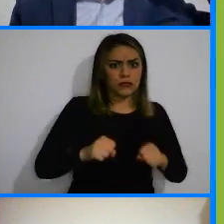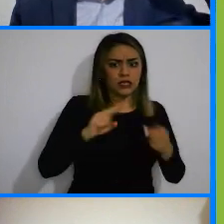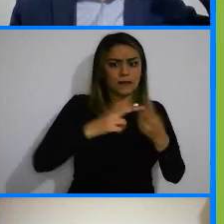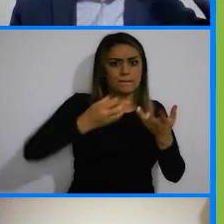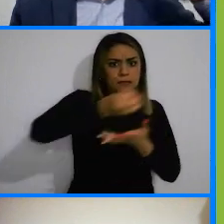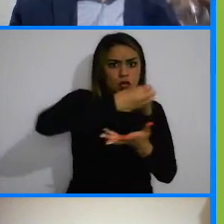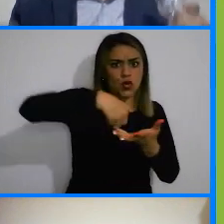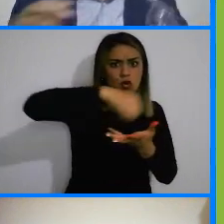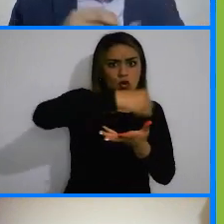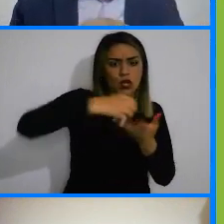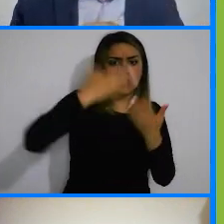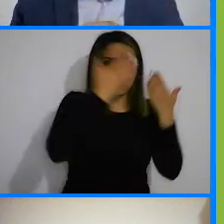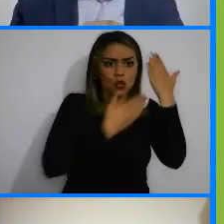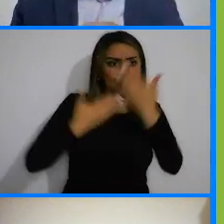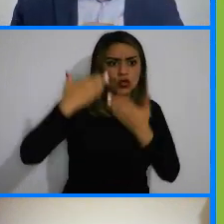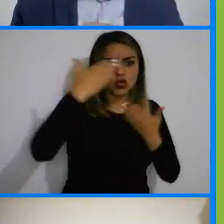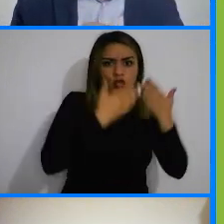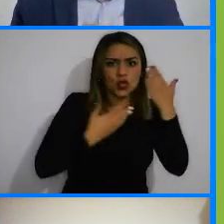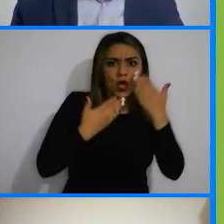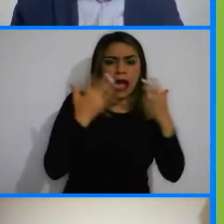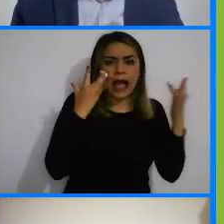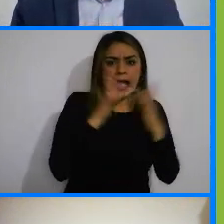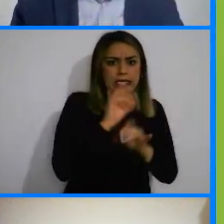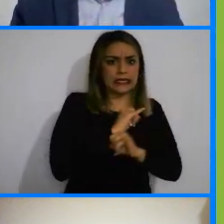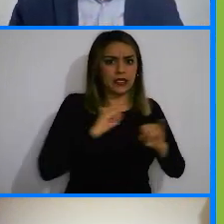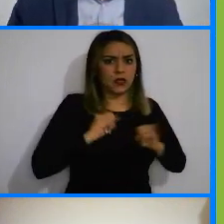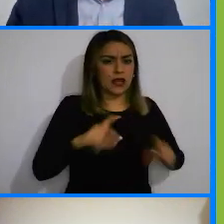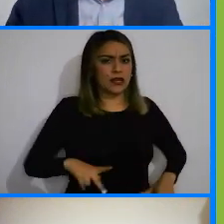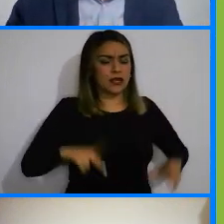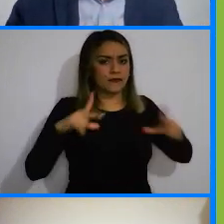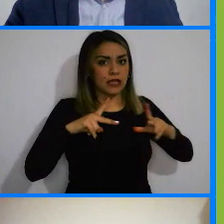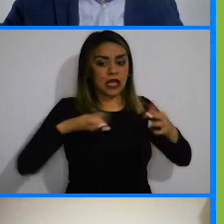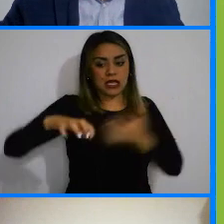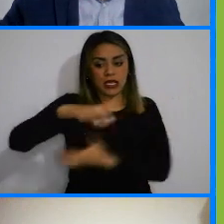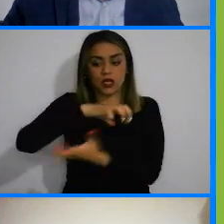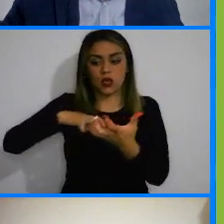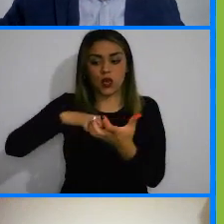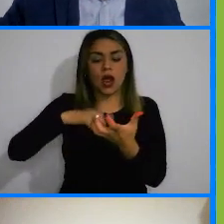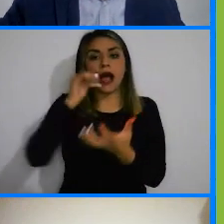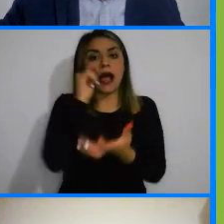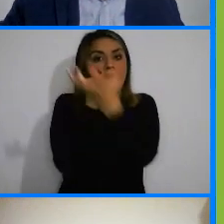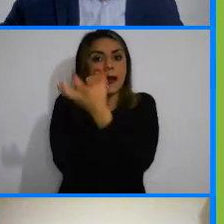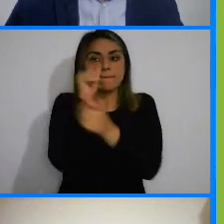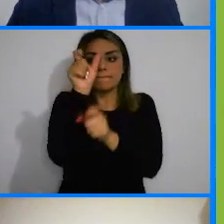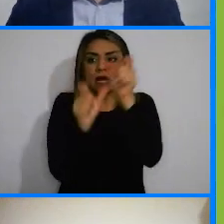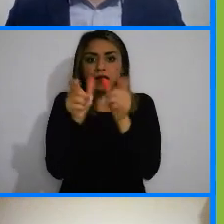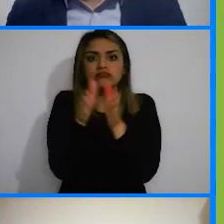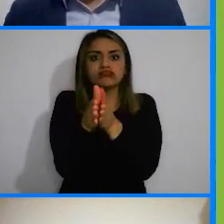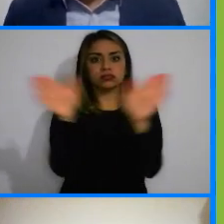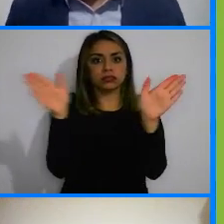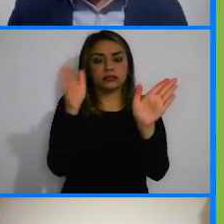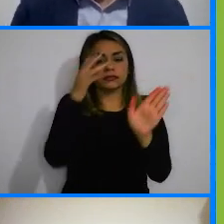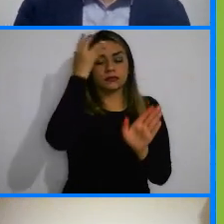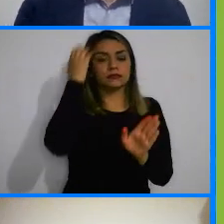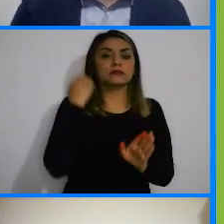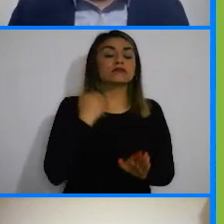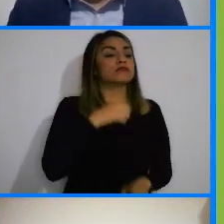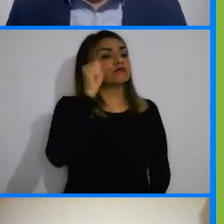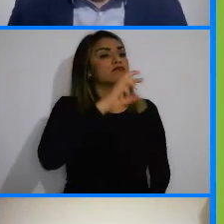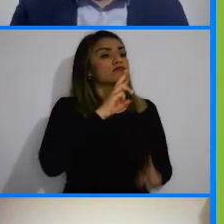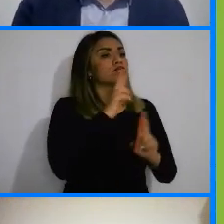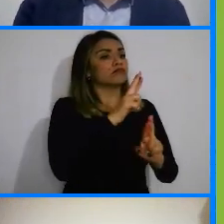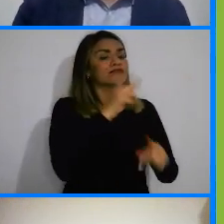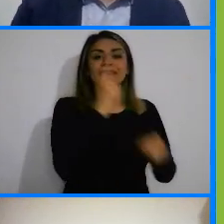es el estudio más individual de la vida, en cambio la ecología es más poblacional y más extenso. Claro, esa